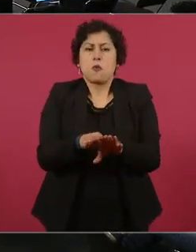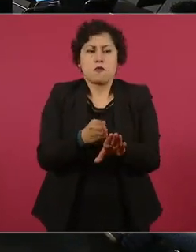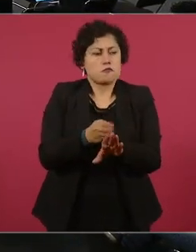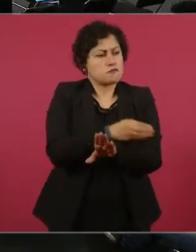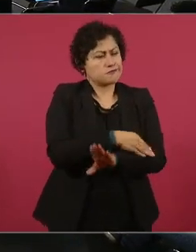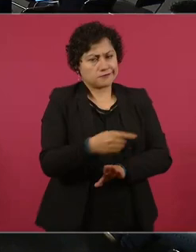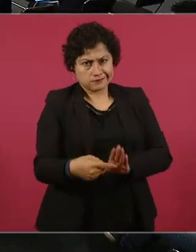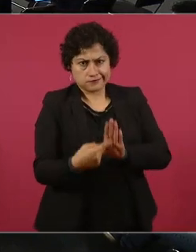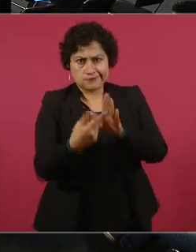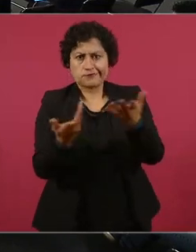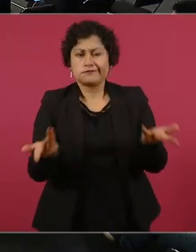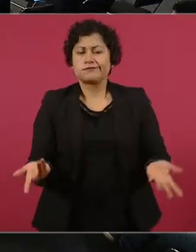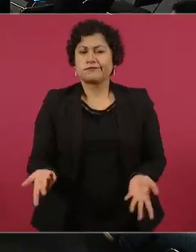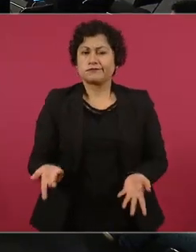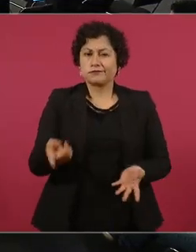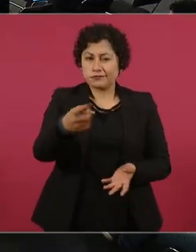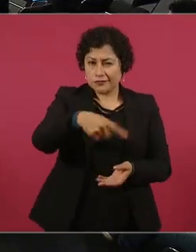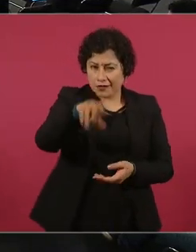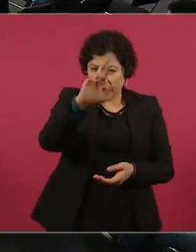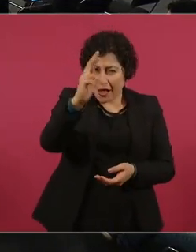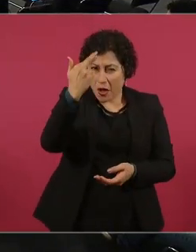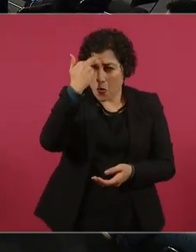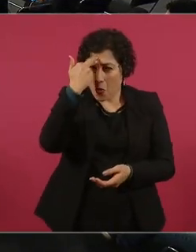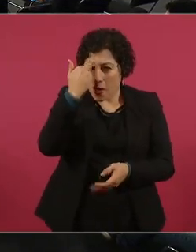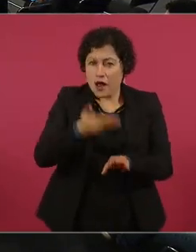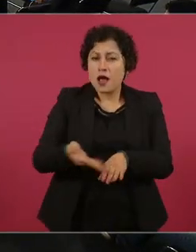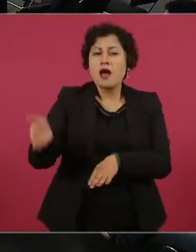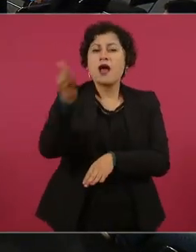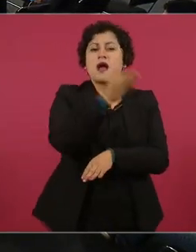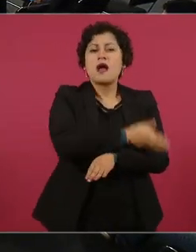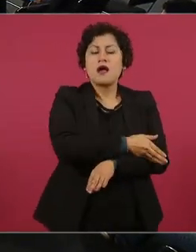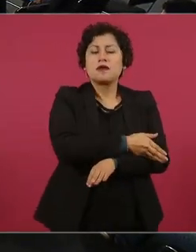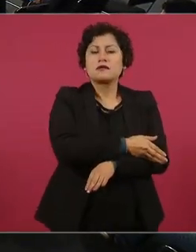acuérdense quiénes manejaban el Issste,